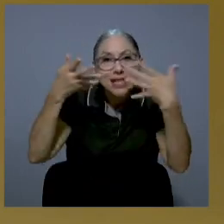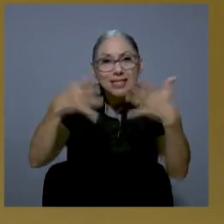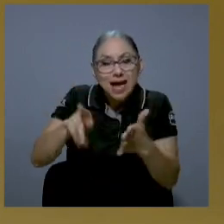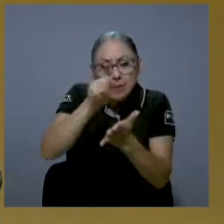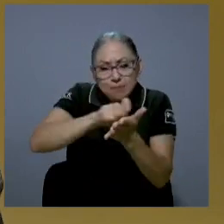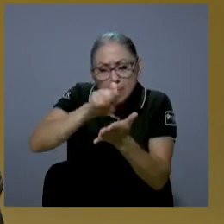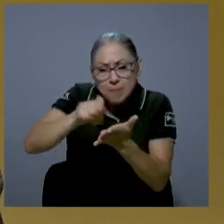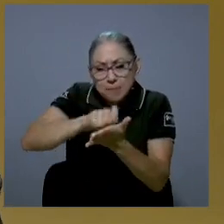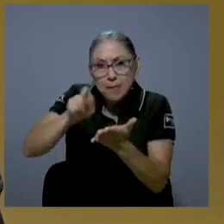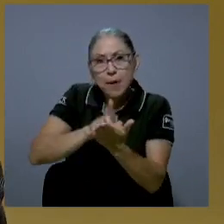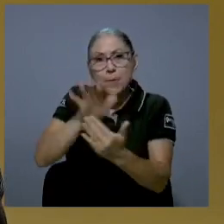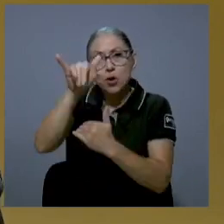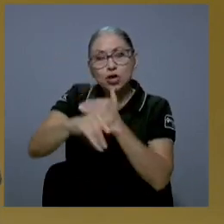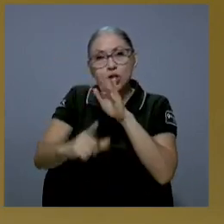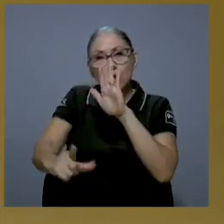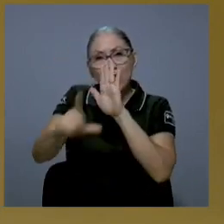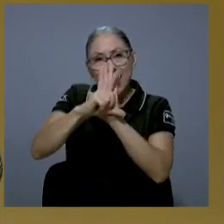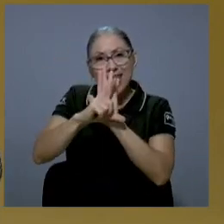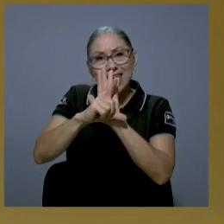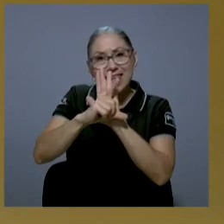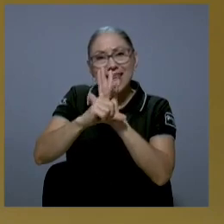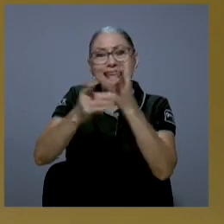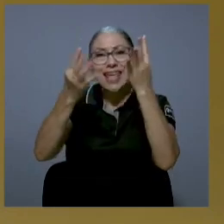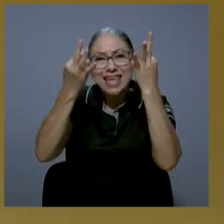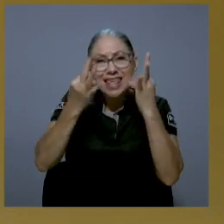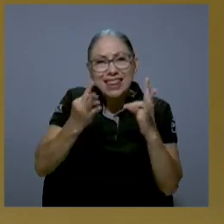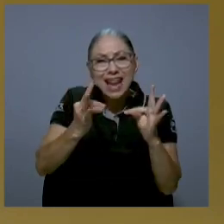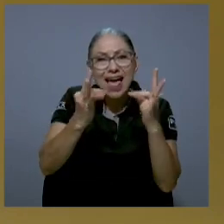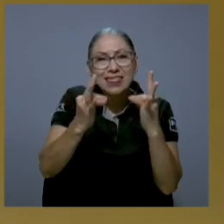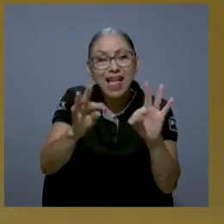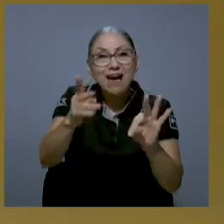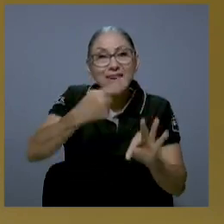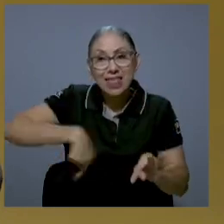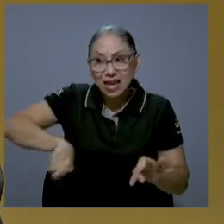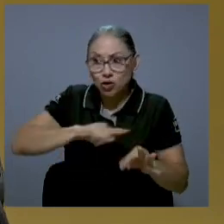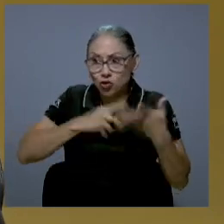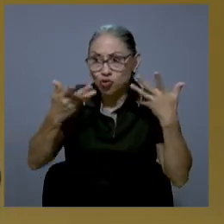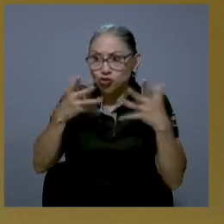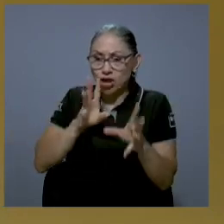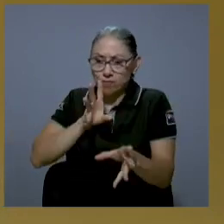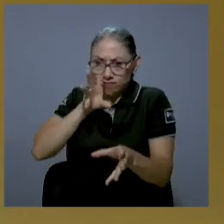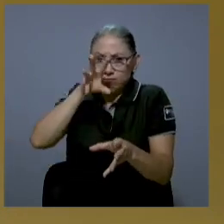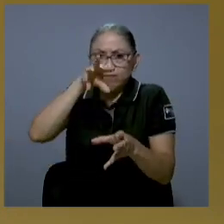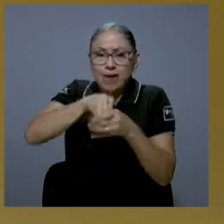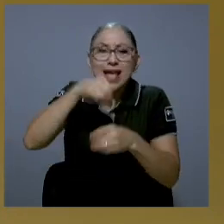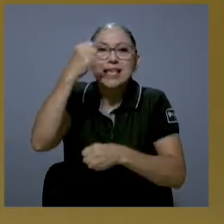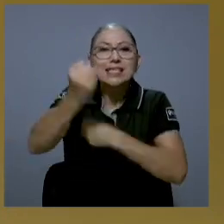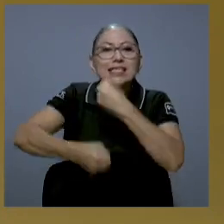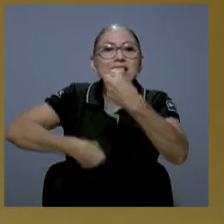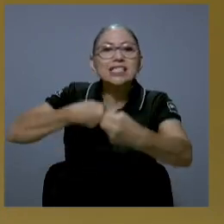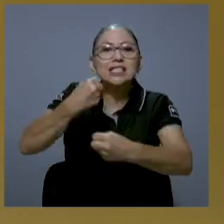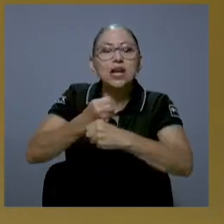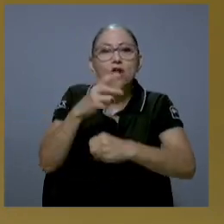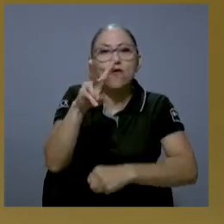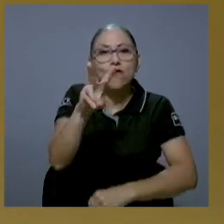que trataba de meternos, digamos, de lleno en el siglo XX, tomando como